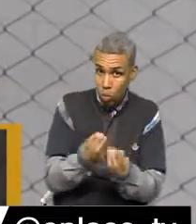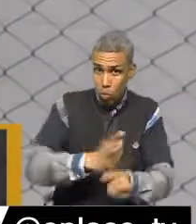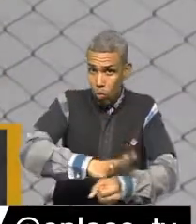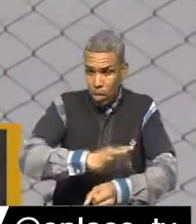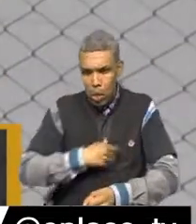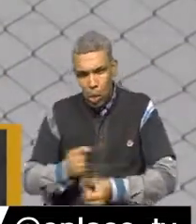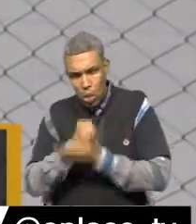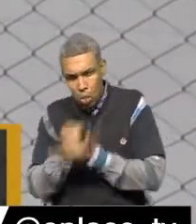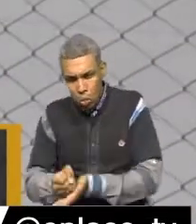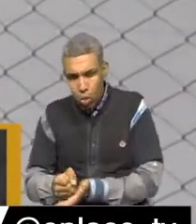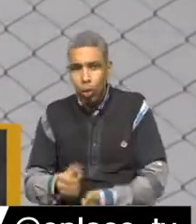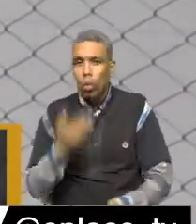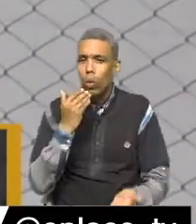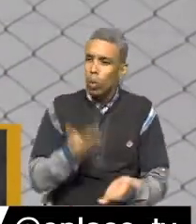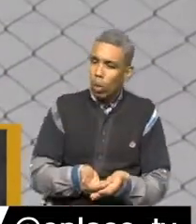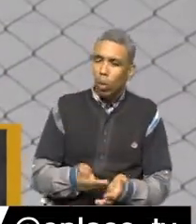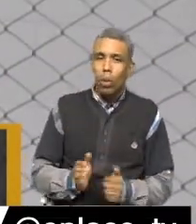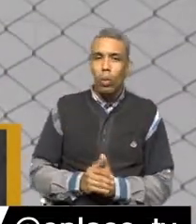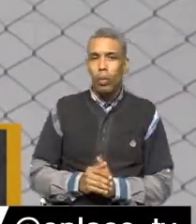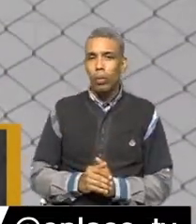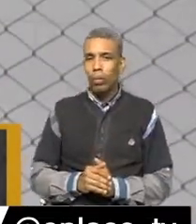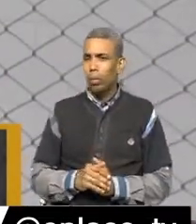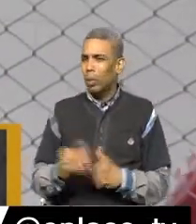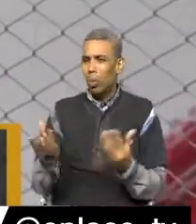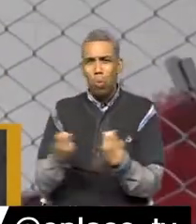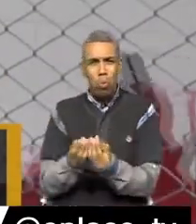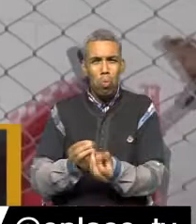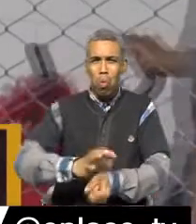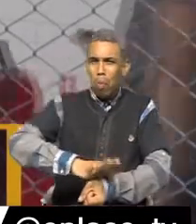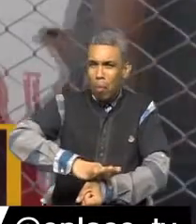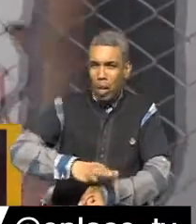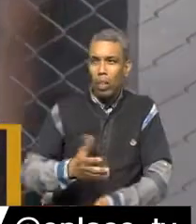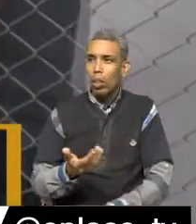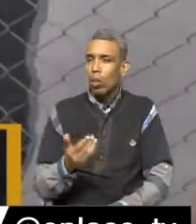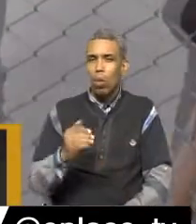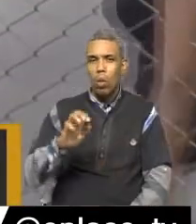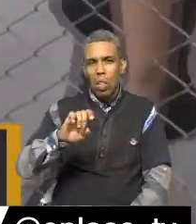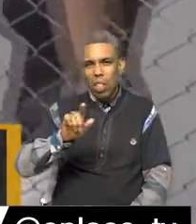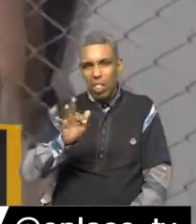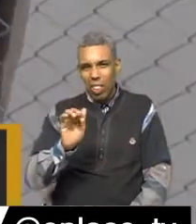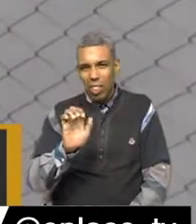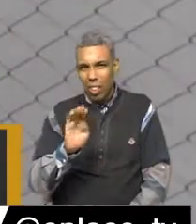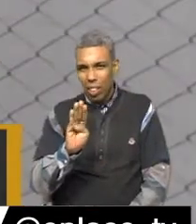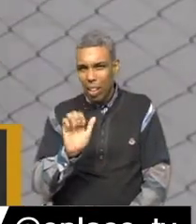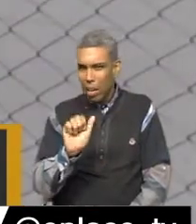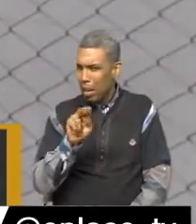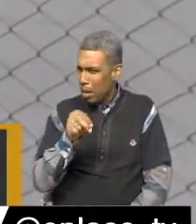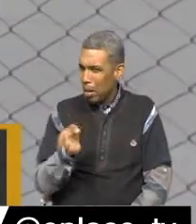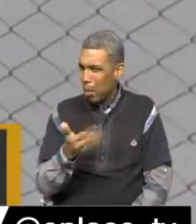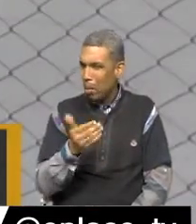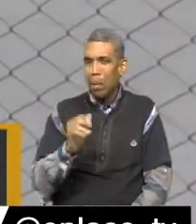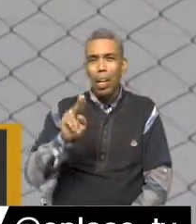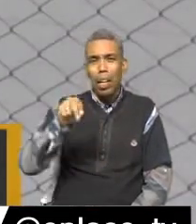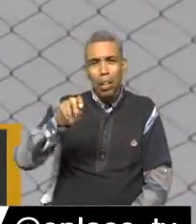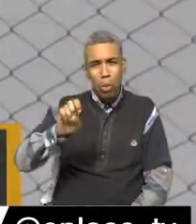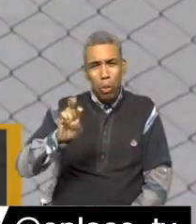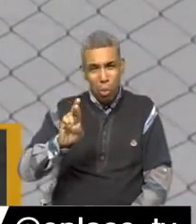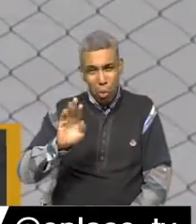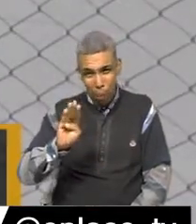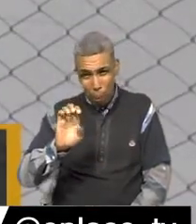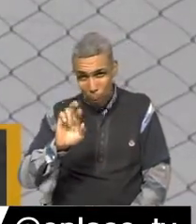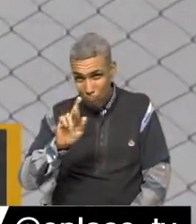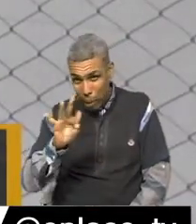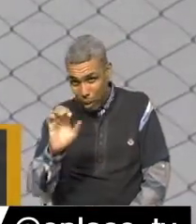Norberto, Diana, Marisela, el médico, todos, Esteban, eso fue los amigos que estaban ahí. Yo también llegué